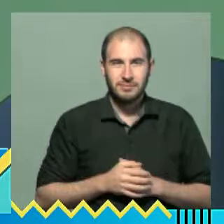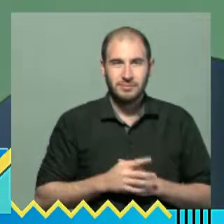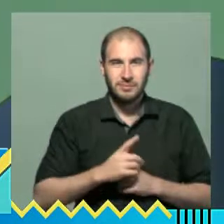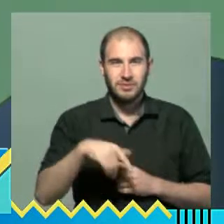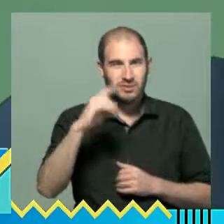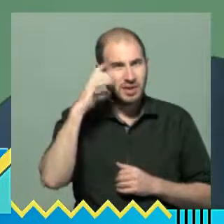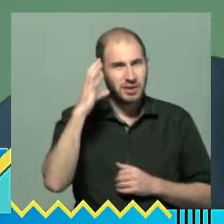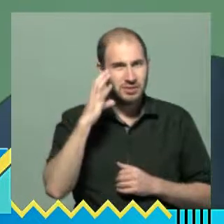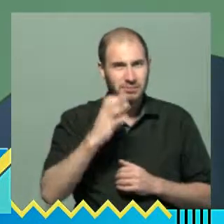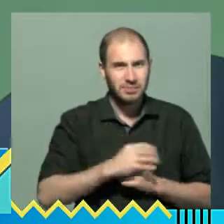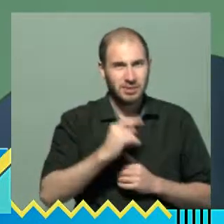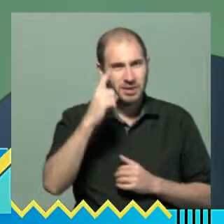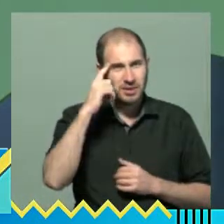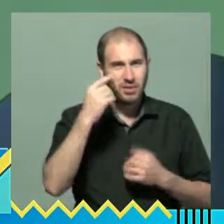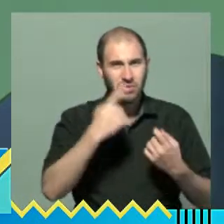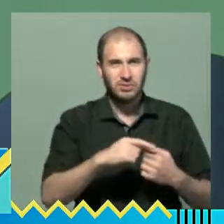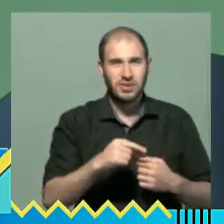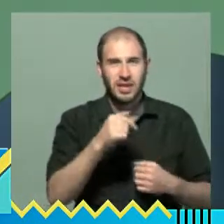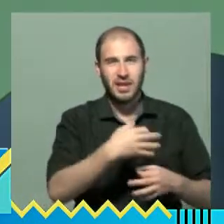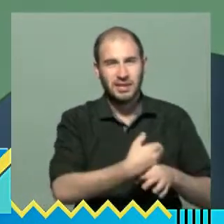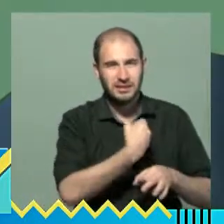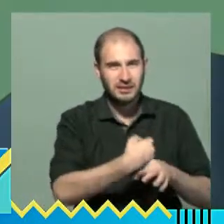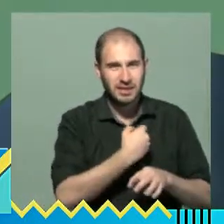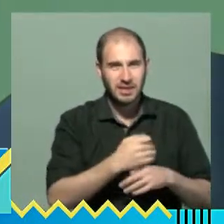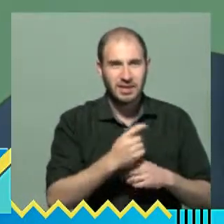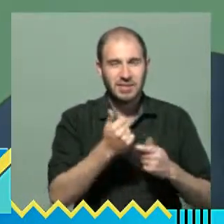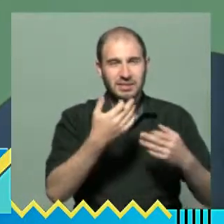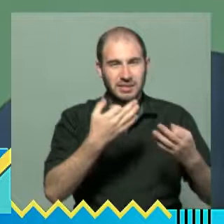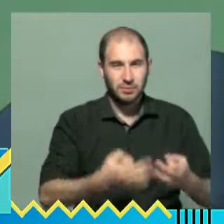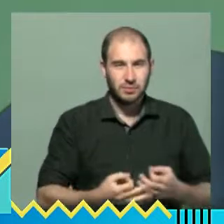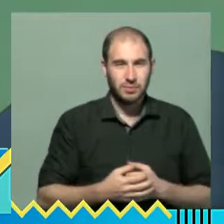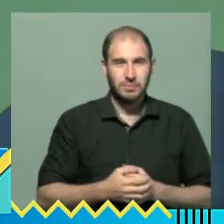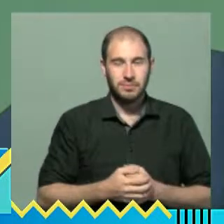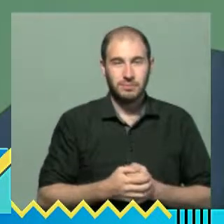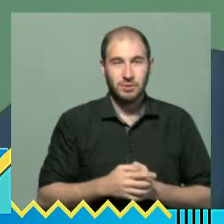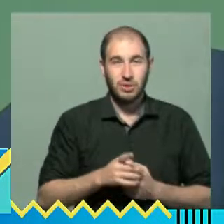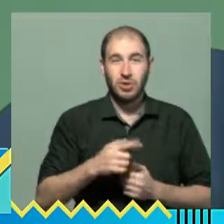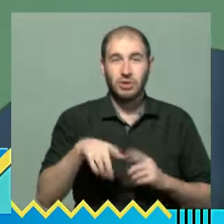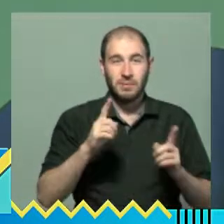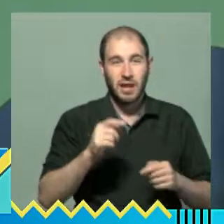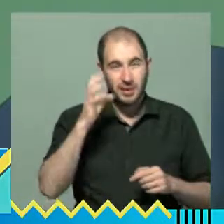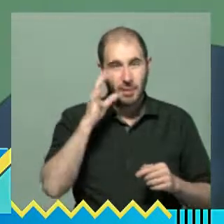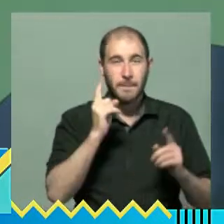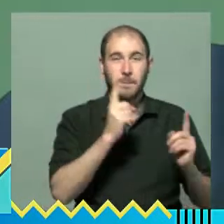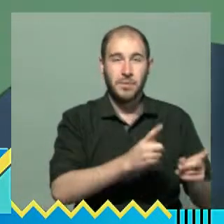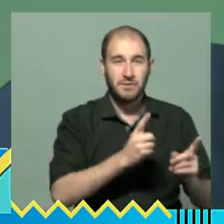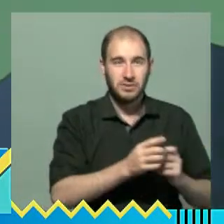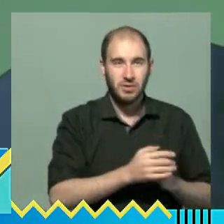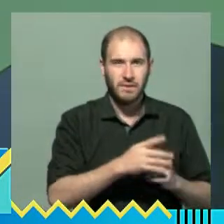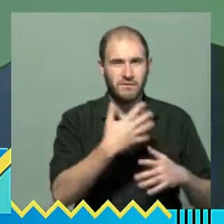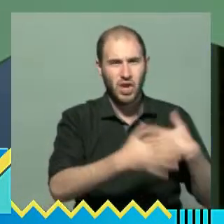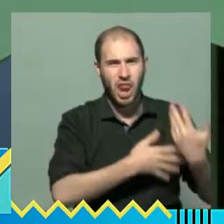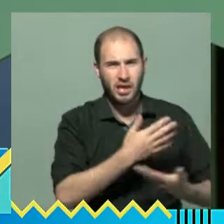Recordamos algo de lo que nos enseñó casi con seguridad y recordamos más al profesor